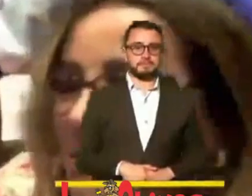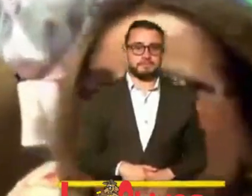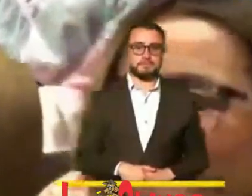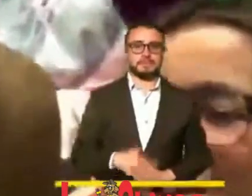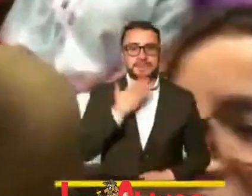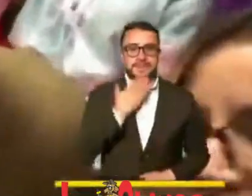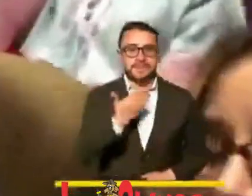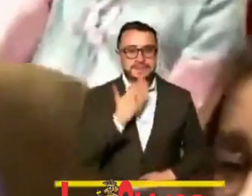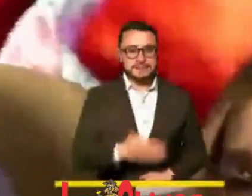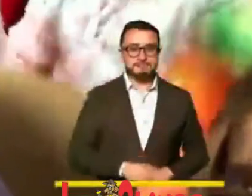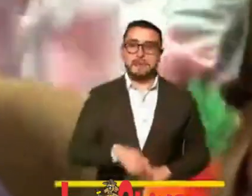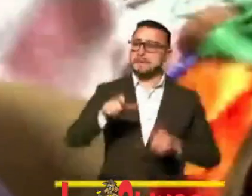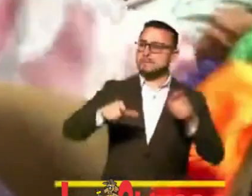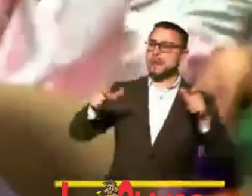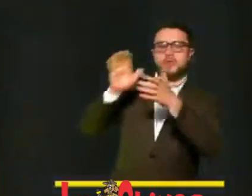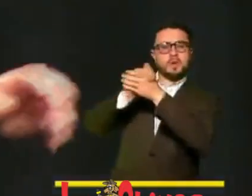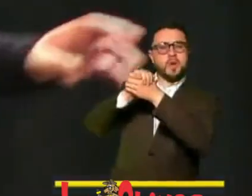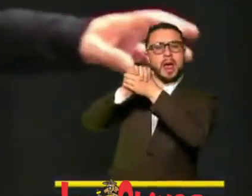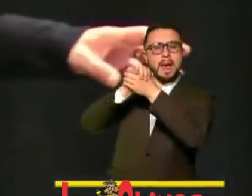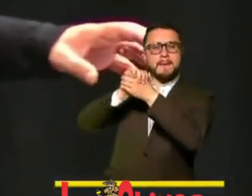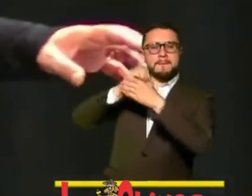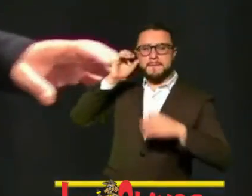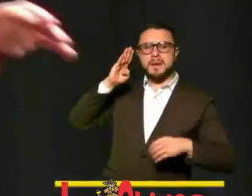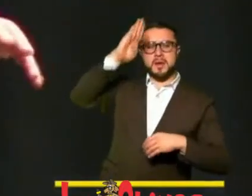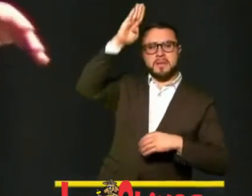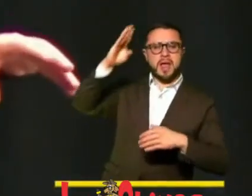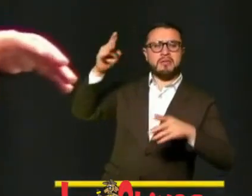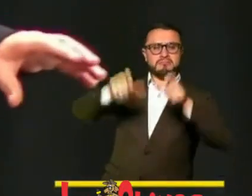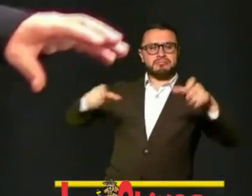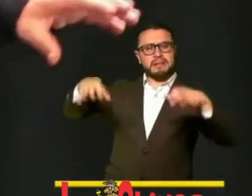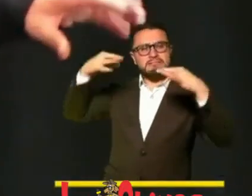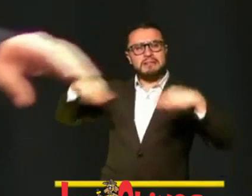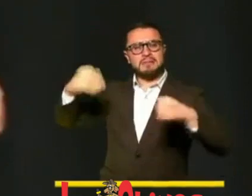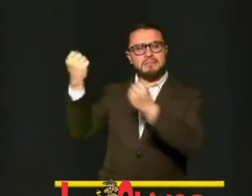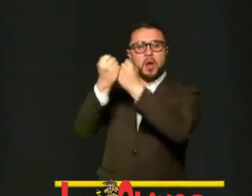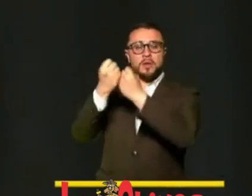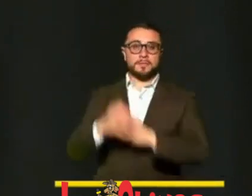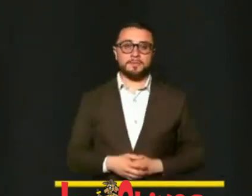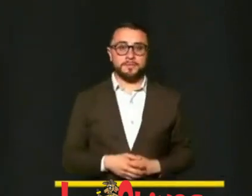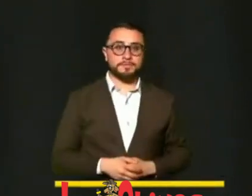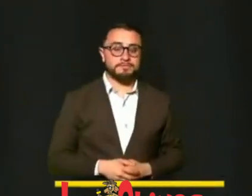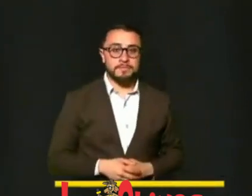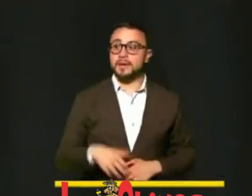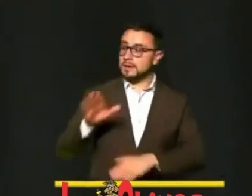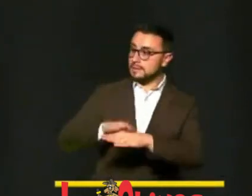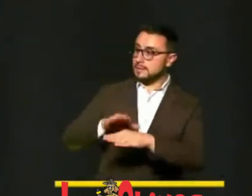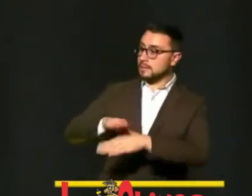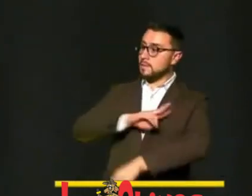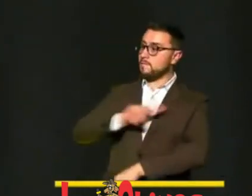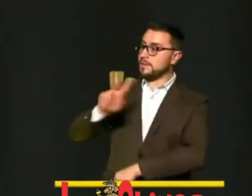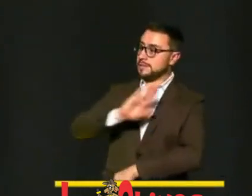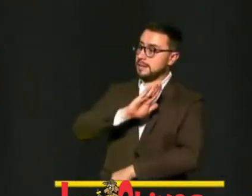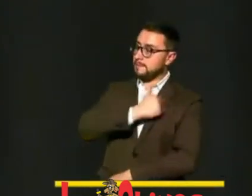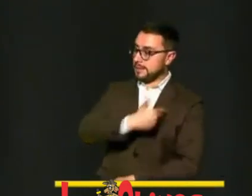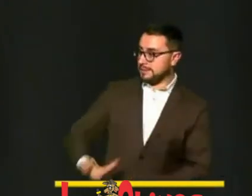conigo conigo en esto no nos podemos engañar vicepresidenta lo que